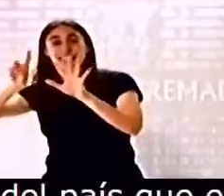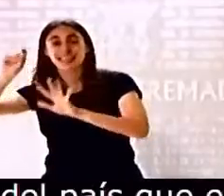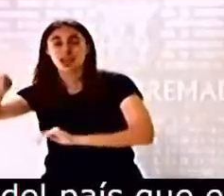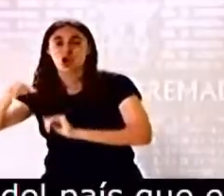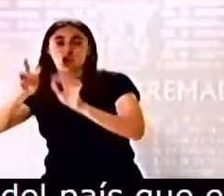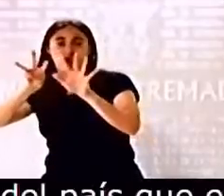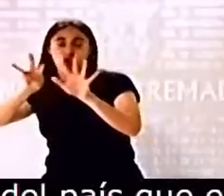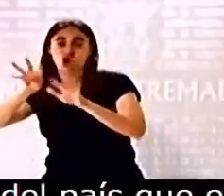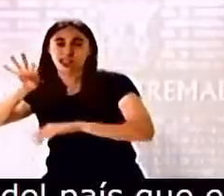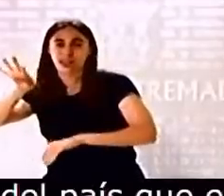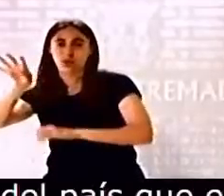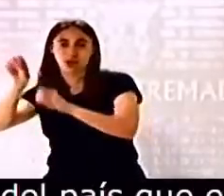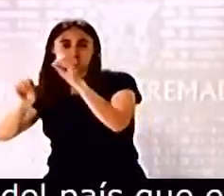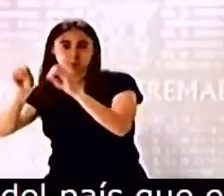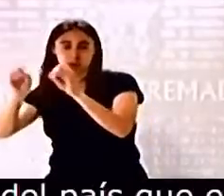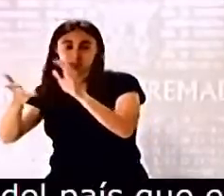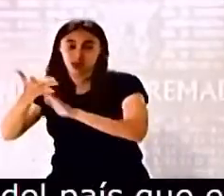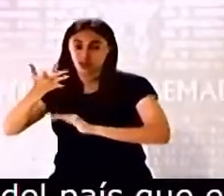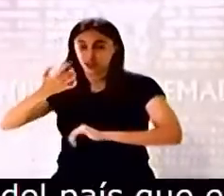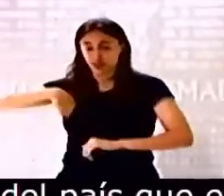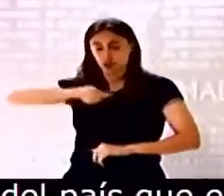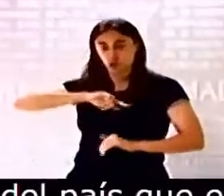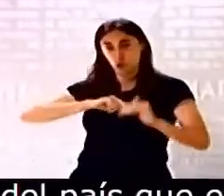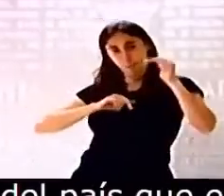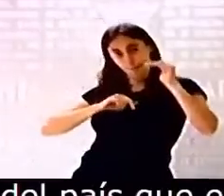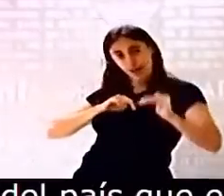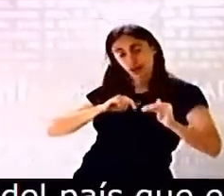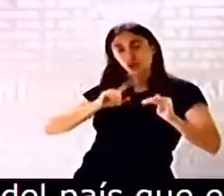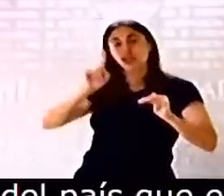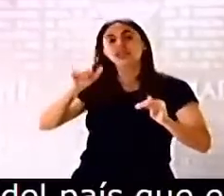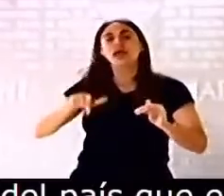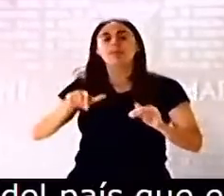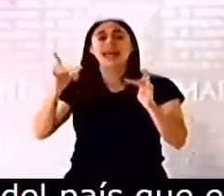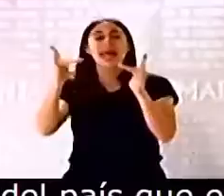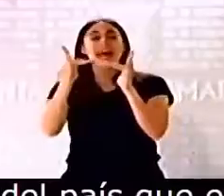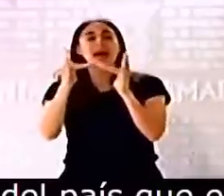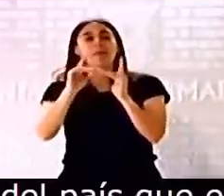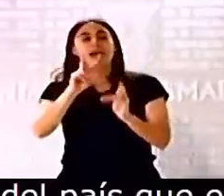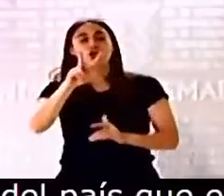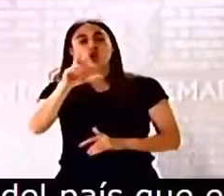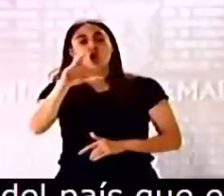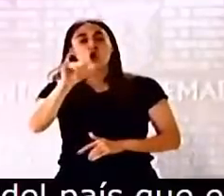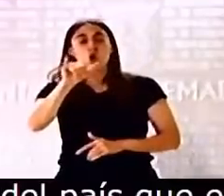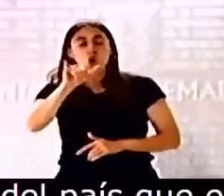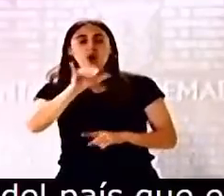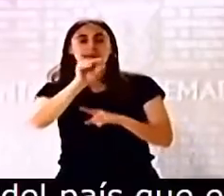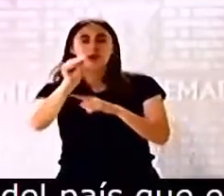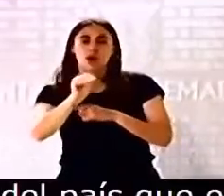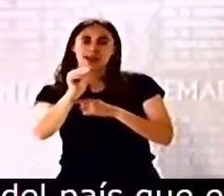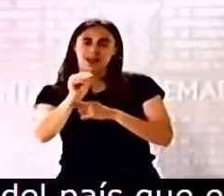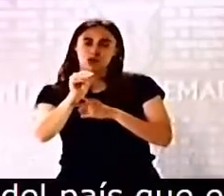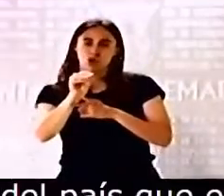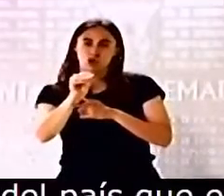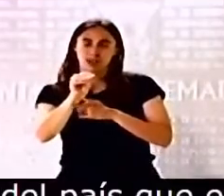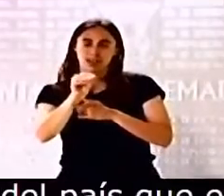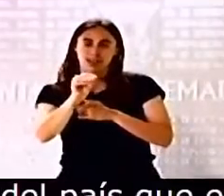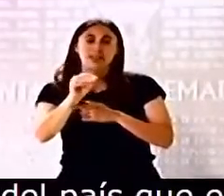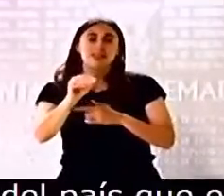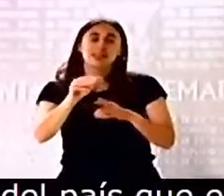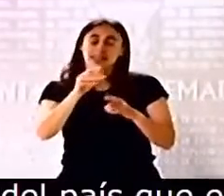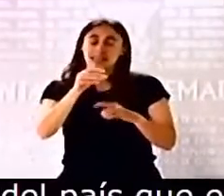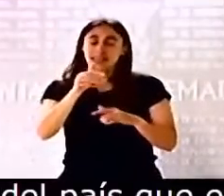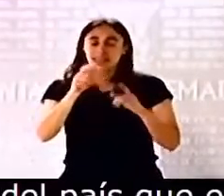7,84%, y las cifras de ocupación de camas UCI en nuestra comunidad autónoma está en el